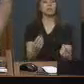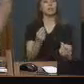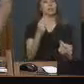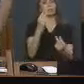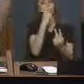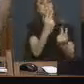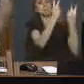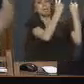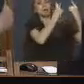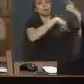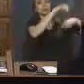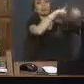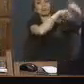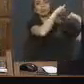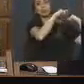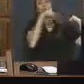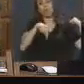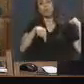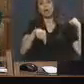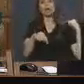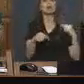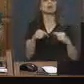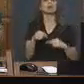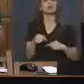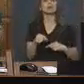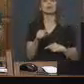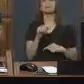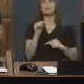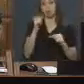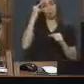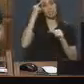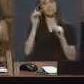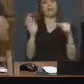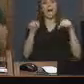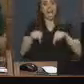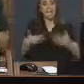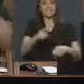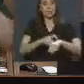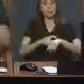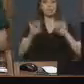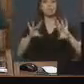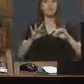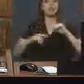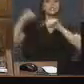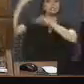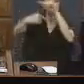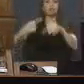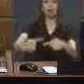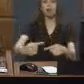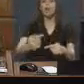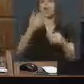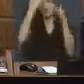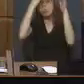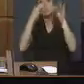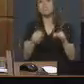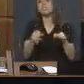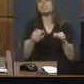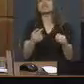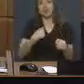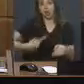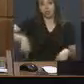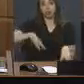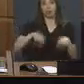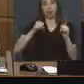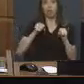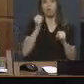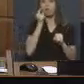histórica. Porque ¿cuáles son las consecuencias respecto de la decisión que vamos a tomar? Hoy día